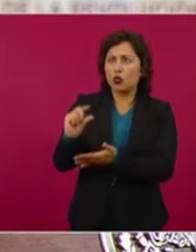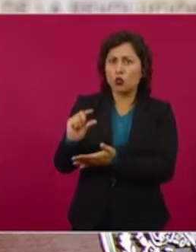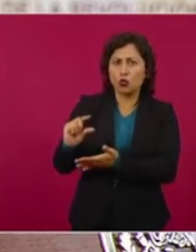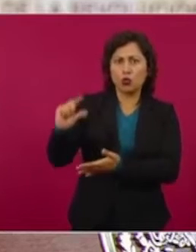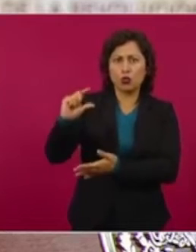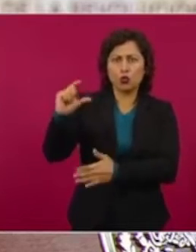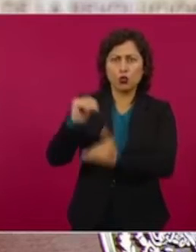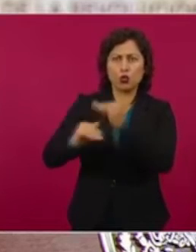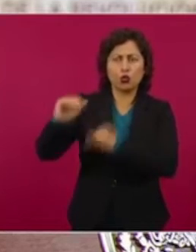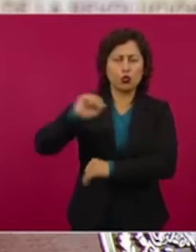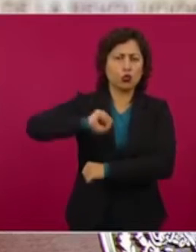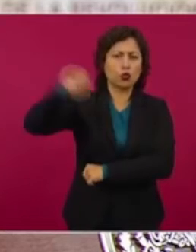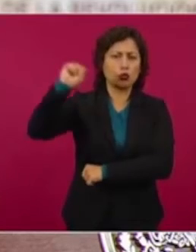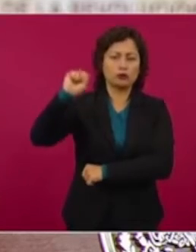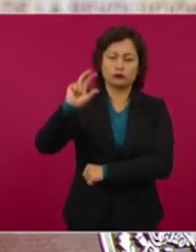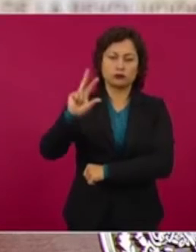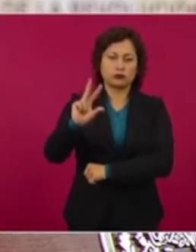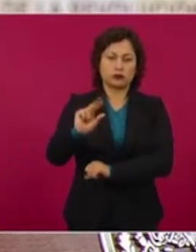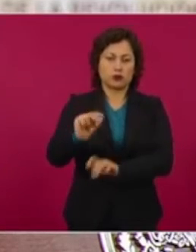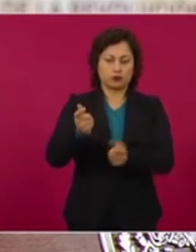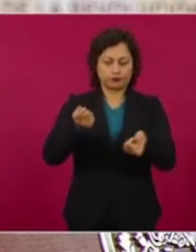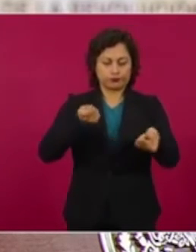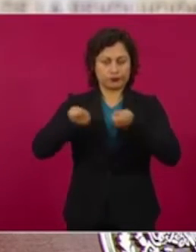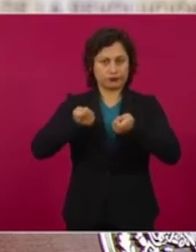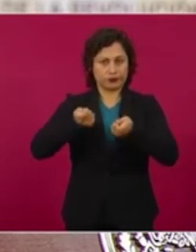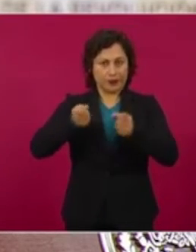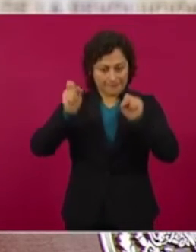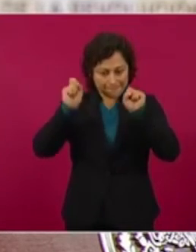Pero de repente ya no es